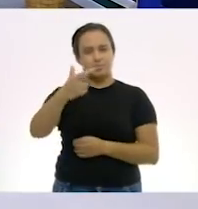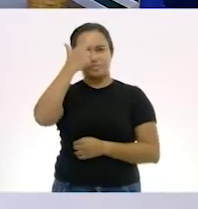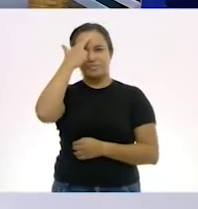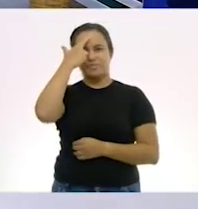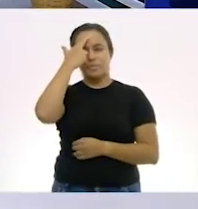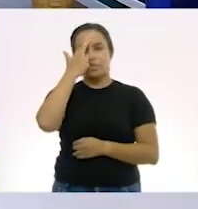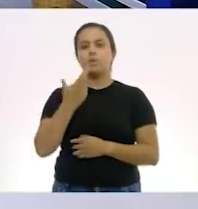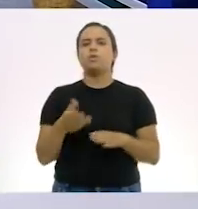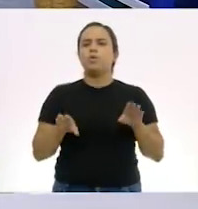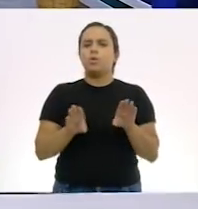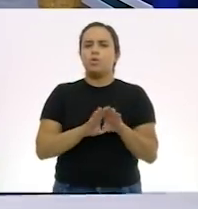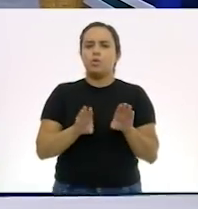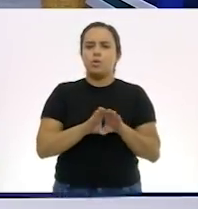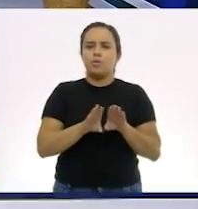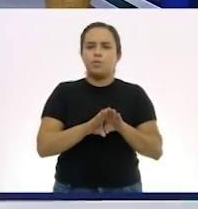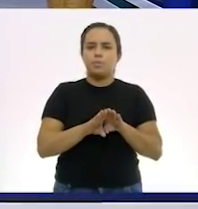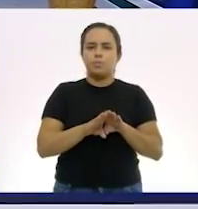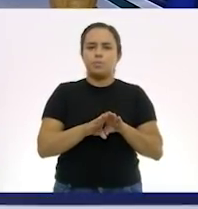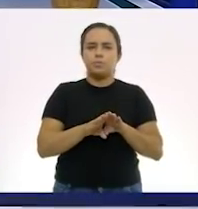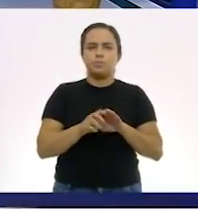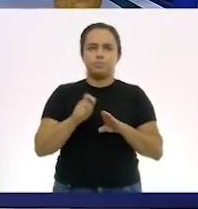ay, respiramos profundo.